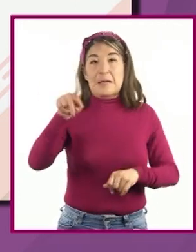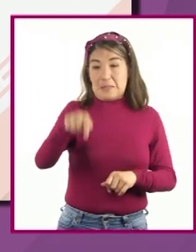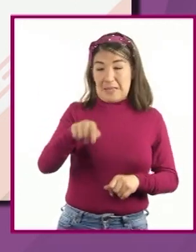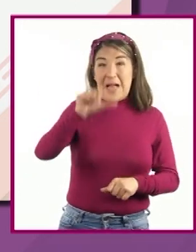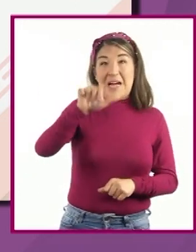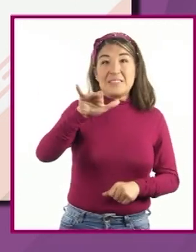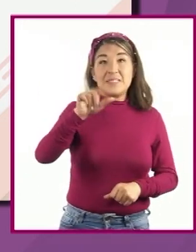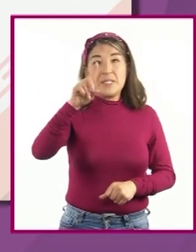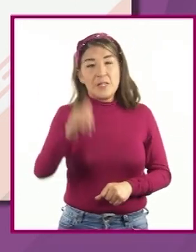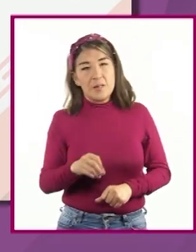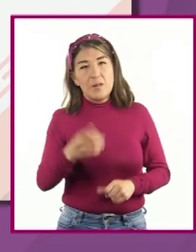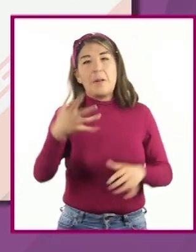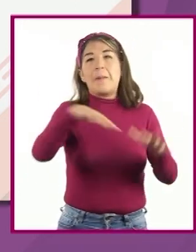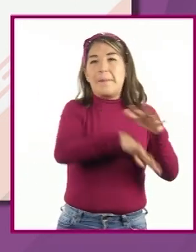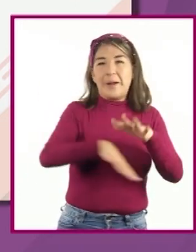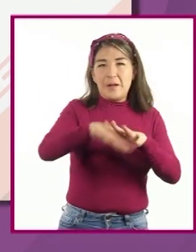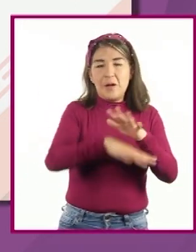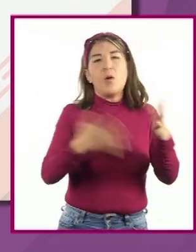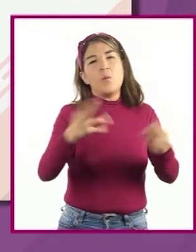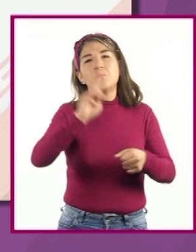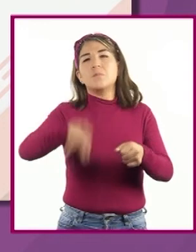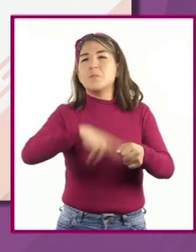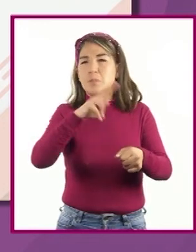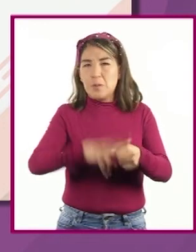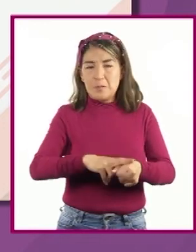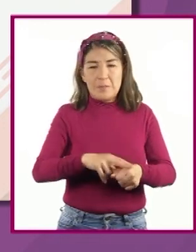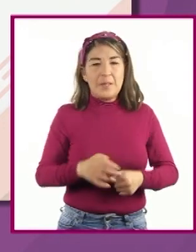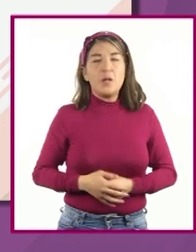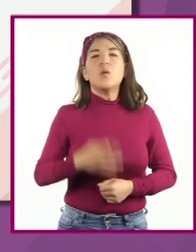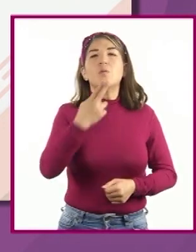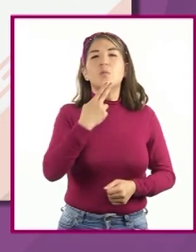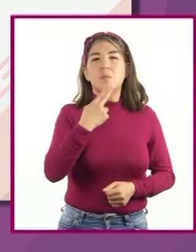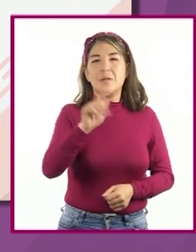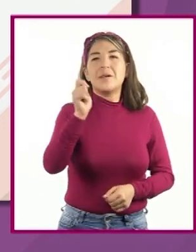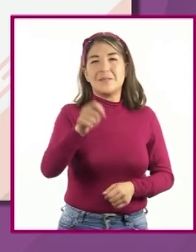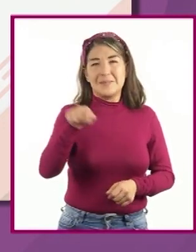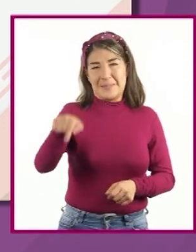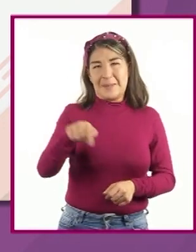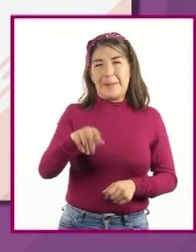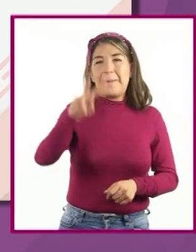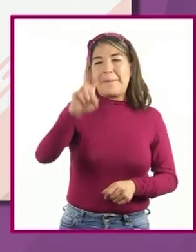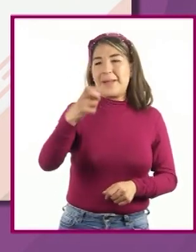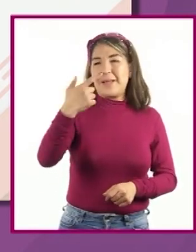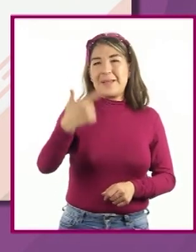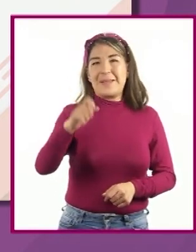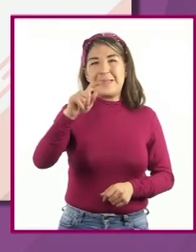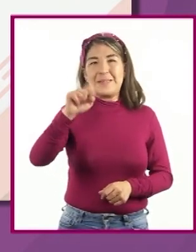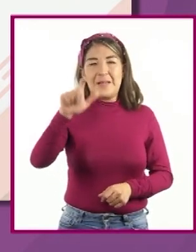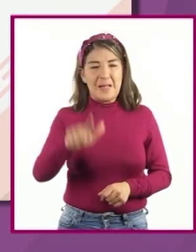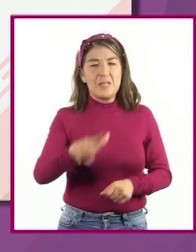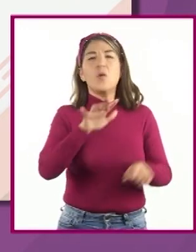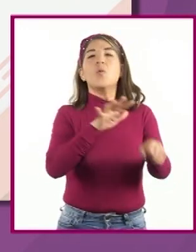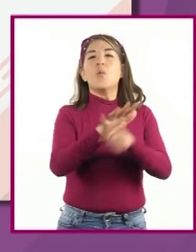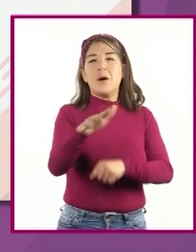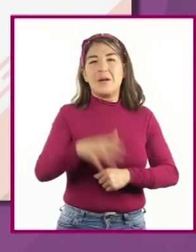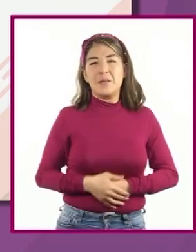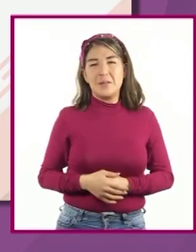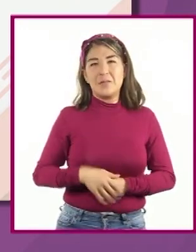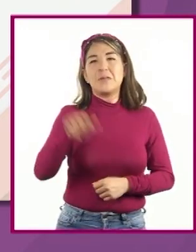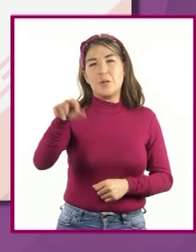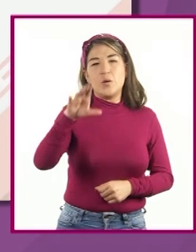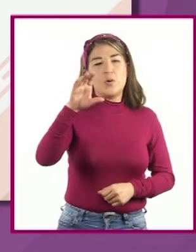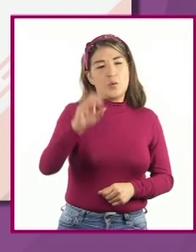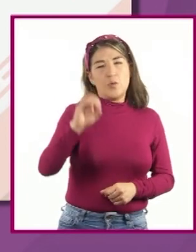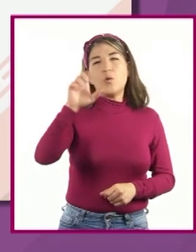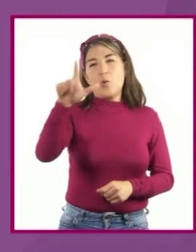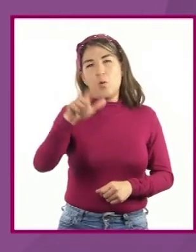sustancias ácidas, básicas o neutras, utilizando un indicador vegetal. En este caso, utilizaremos el repollo